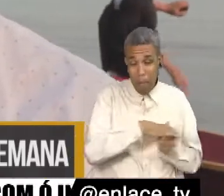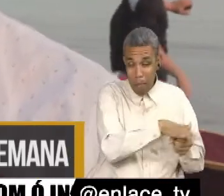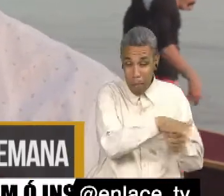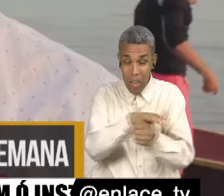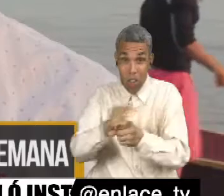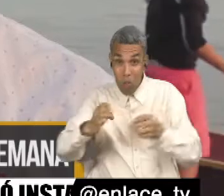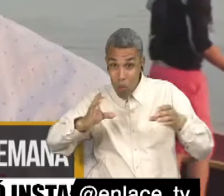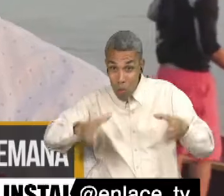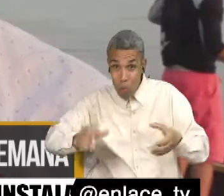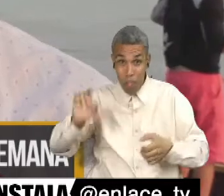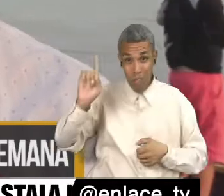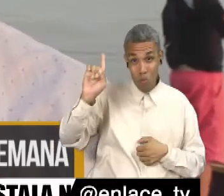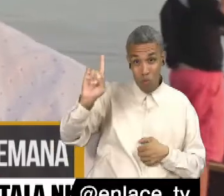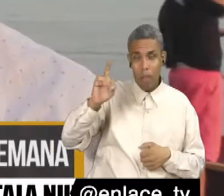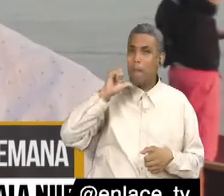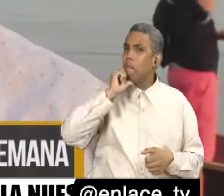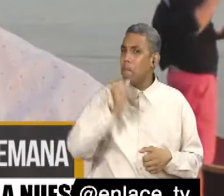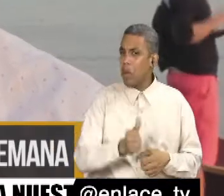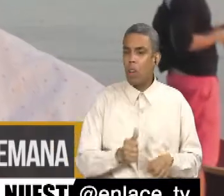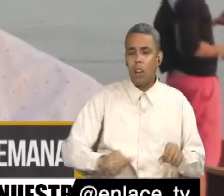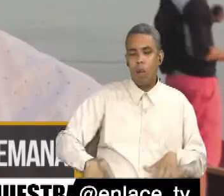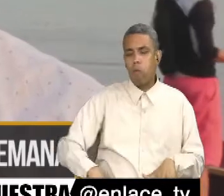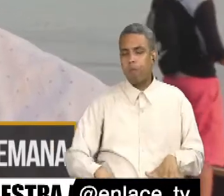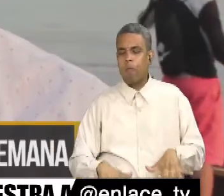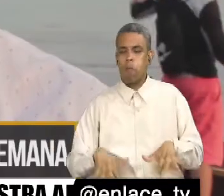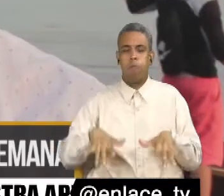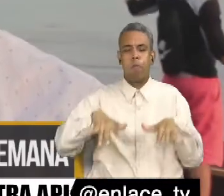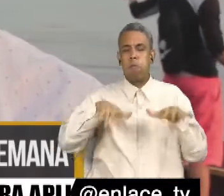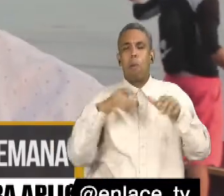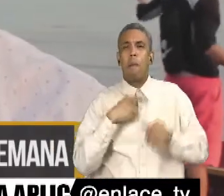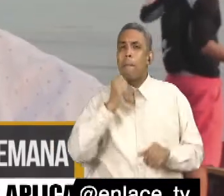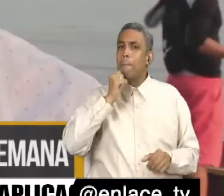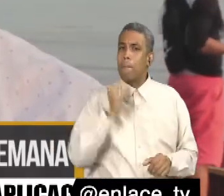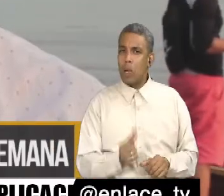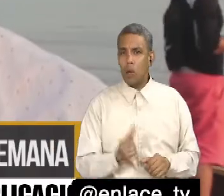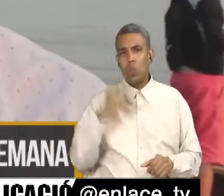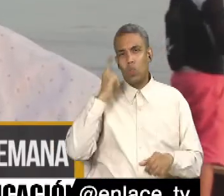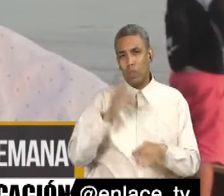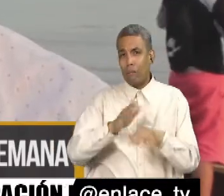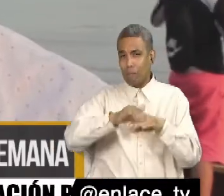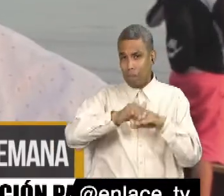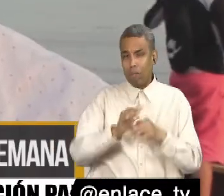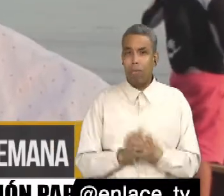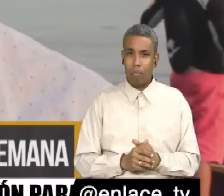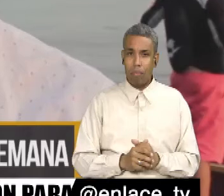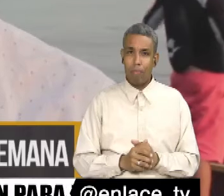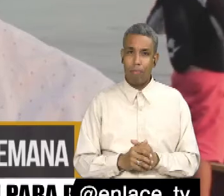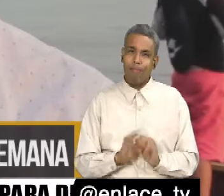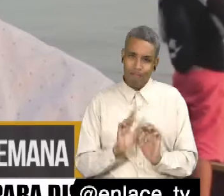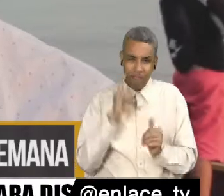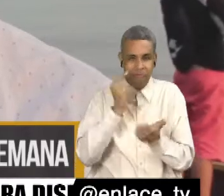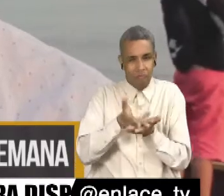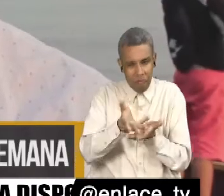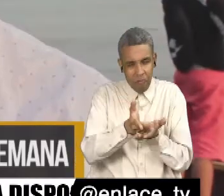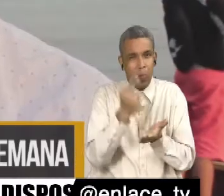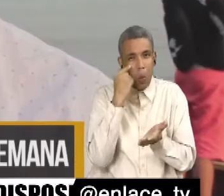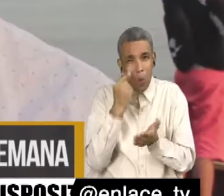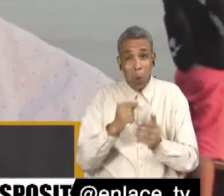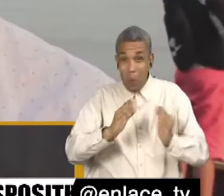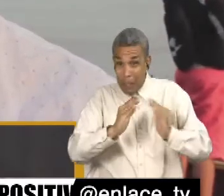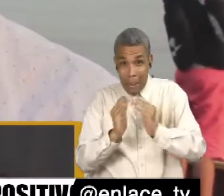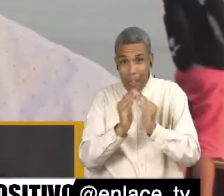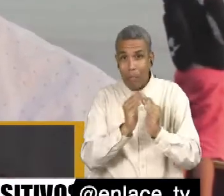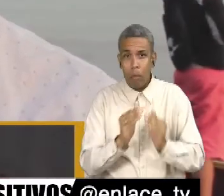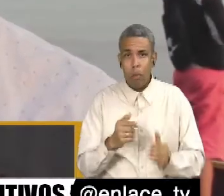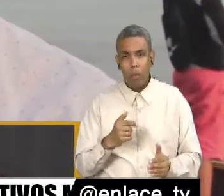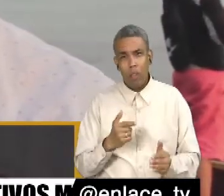sufren con el tema de las inundaciones. Esperamos que las personas atiendan esta recomendación, salgan de sus viviendas,